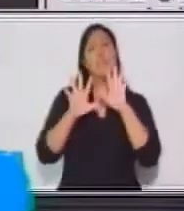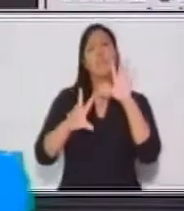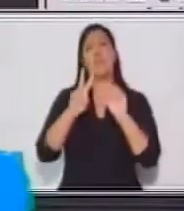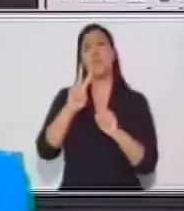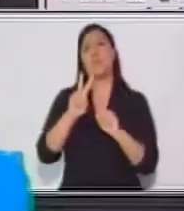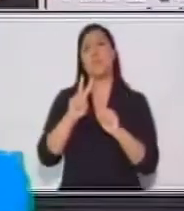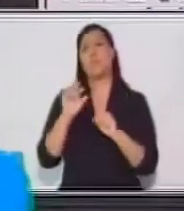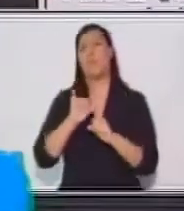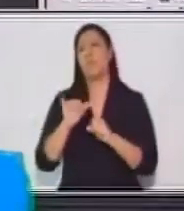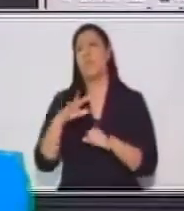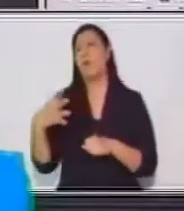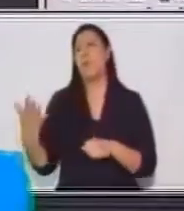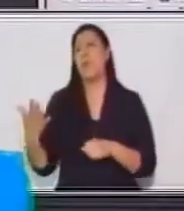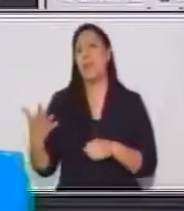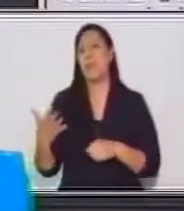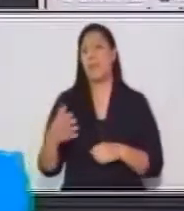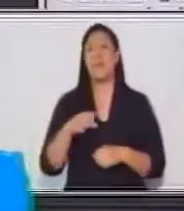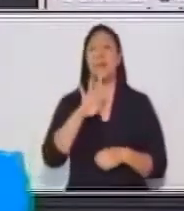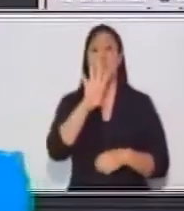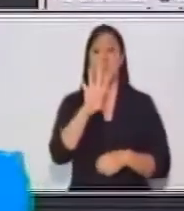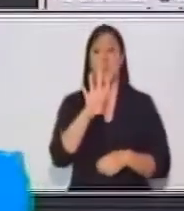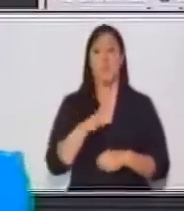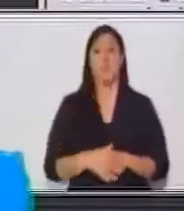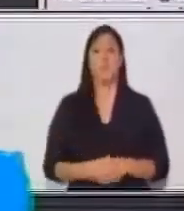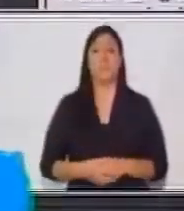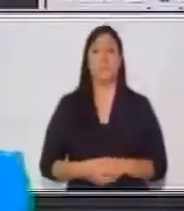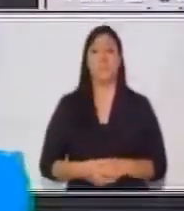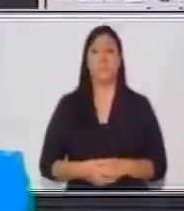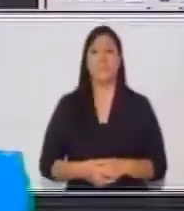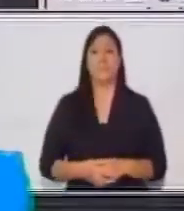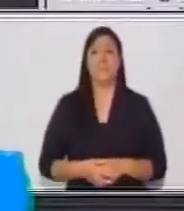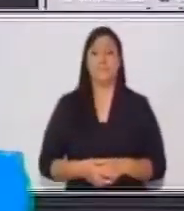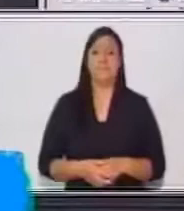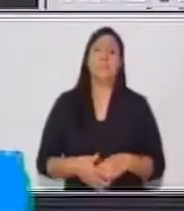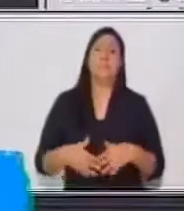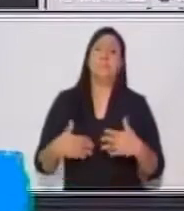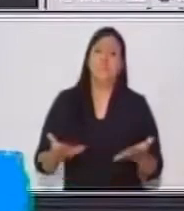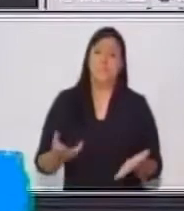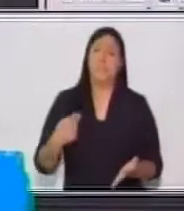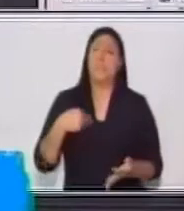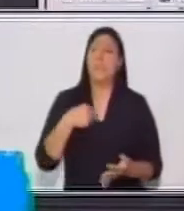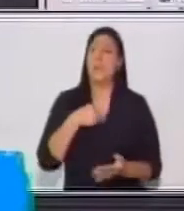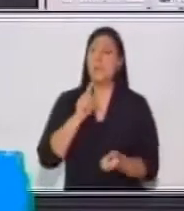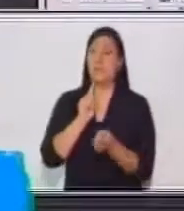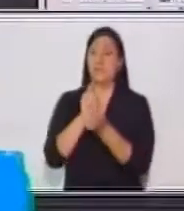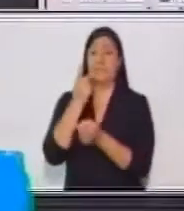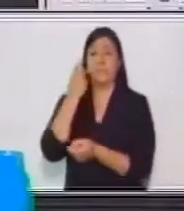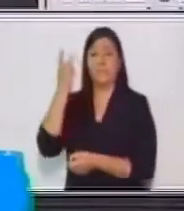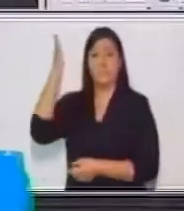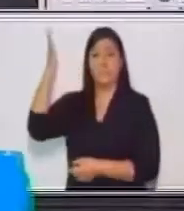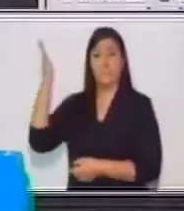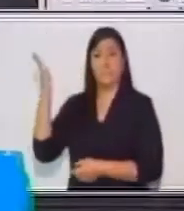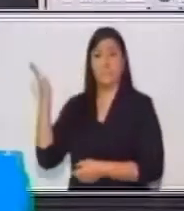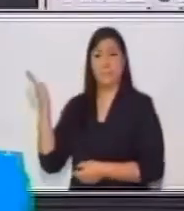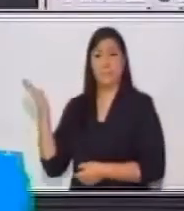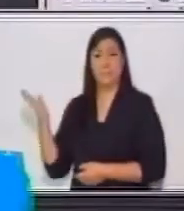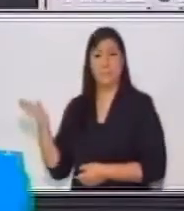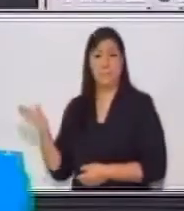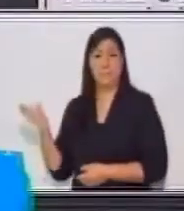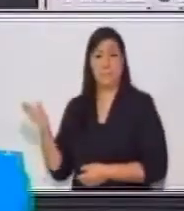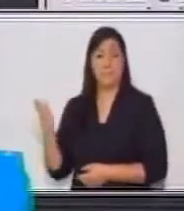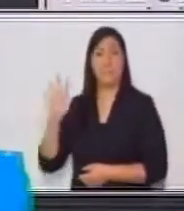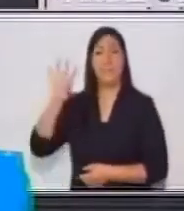es igual a 4. Bien, encontramos todos los valores en nuestra